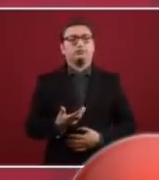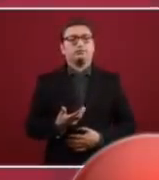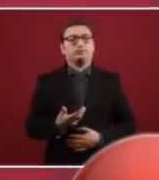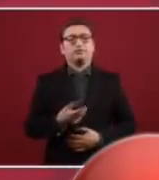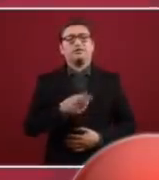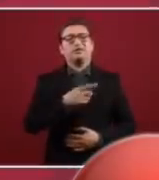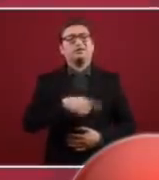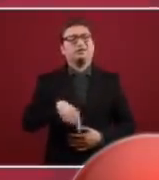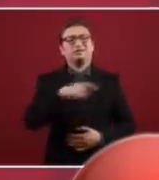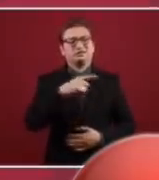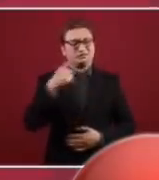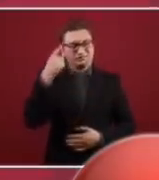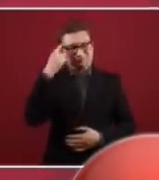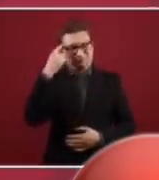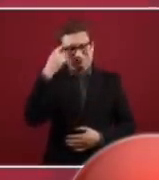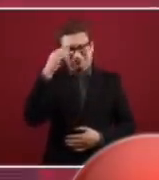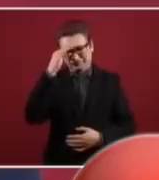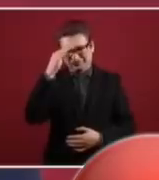no tan